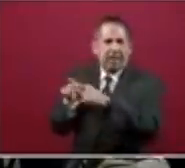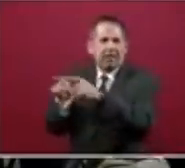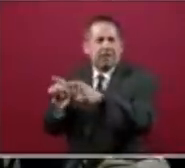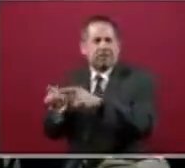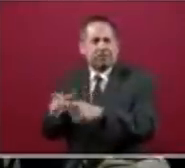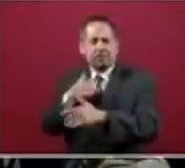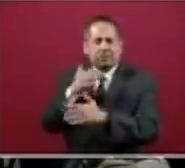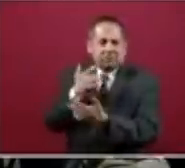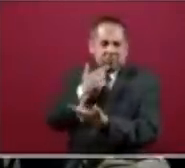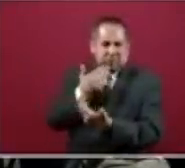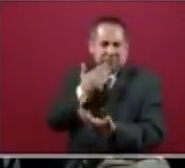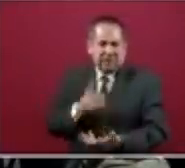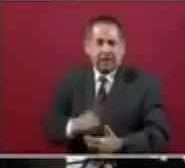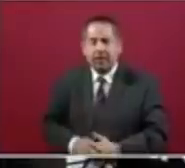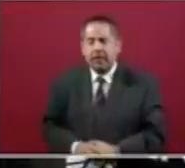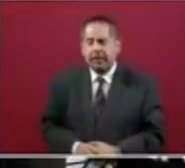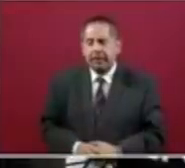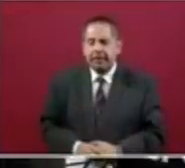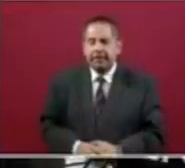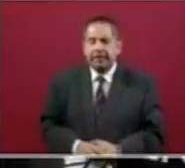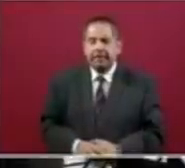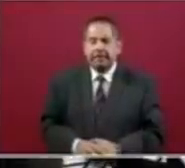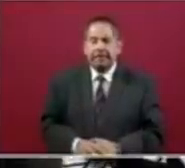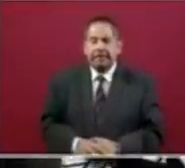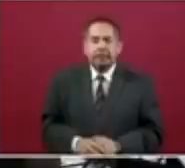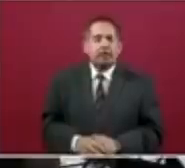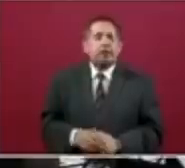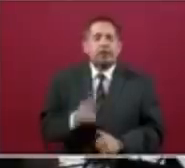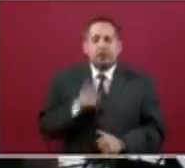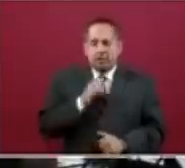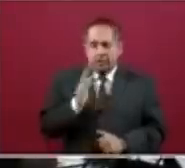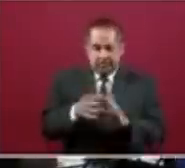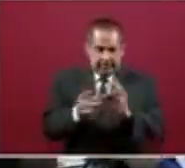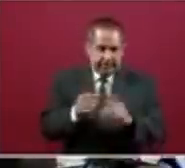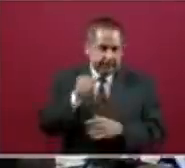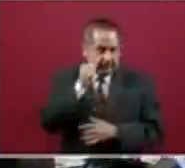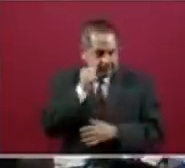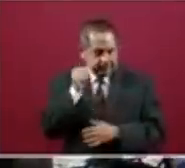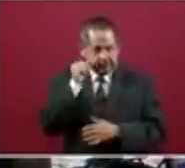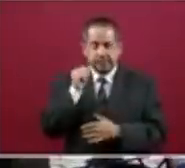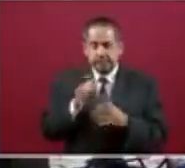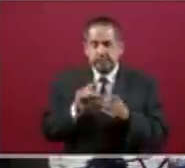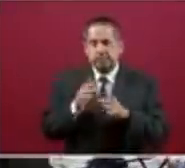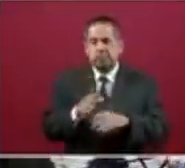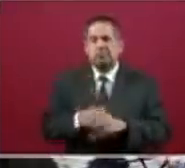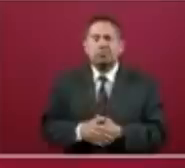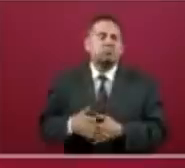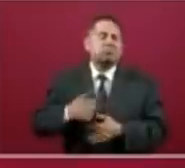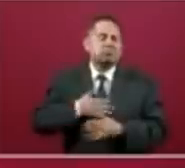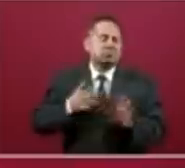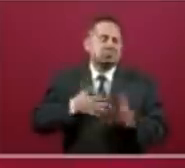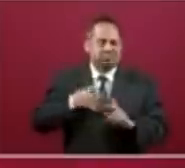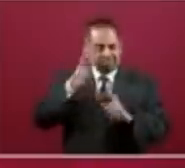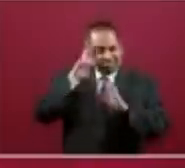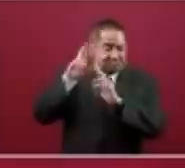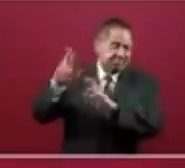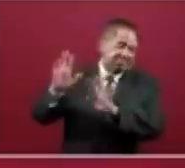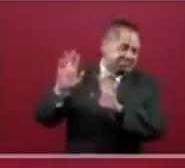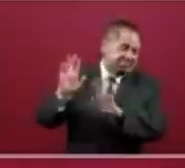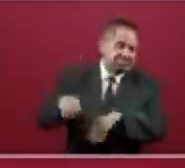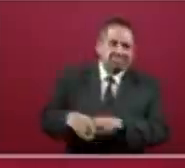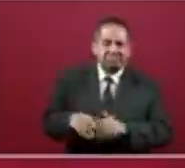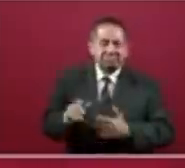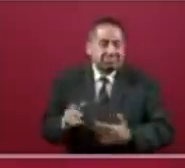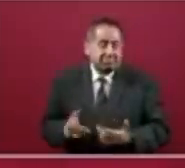país. Bueno, miren, ya tocamos el tema ayer. Nosotros vamos a ser respetuosos de lo